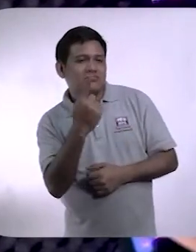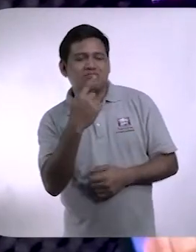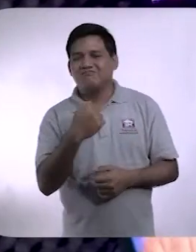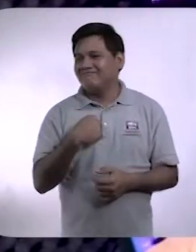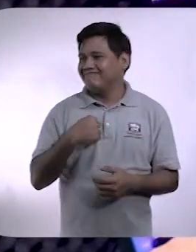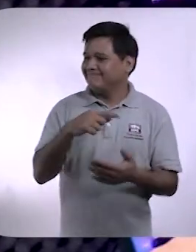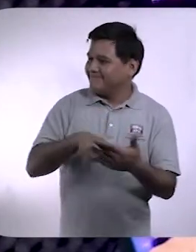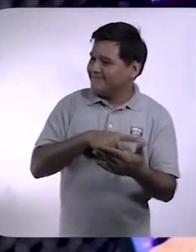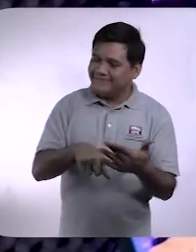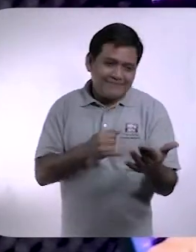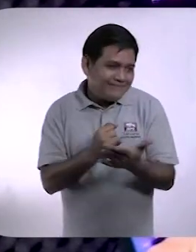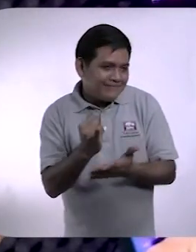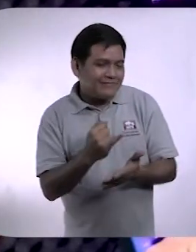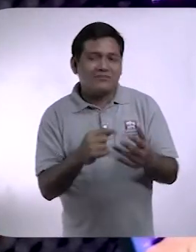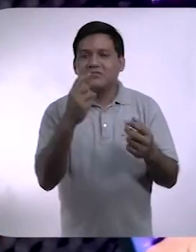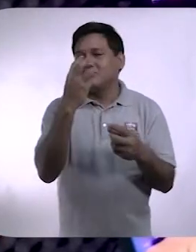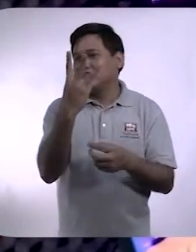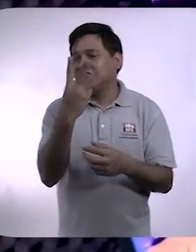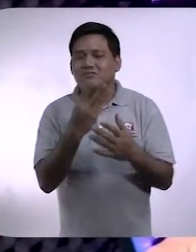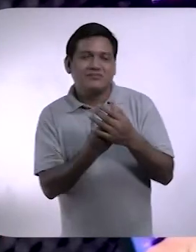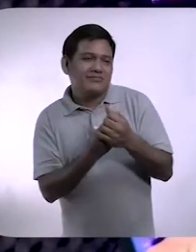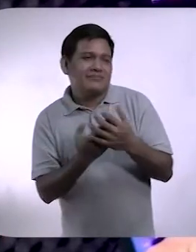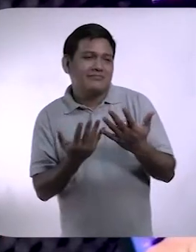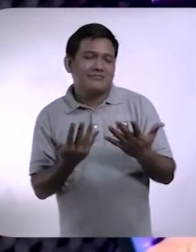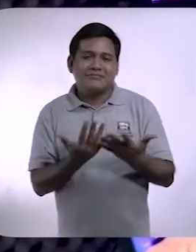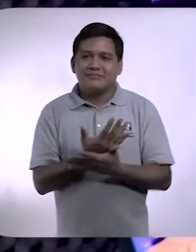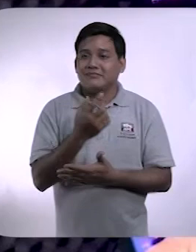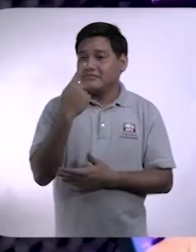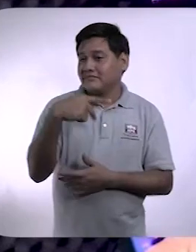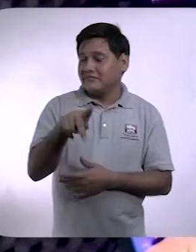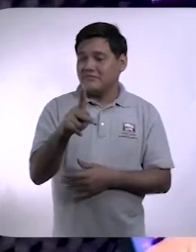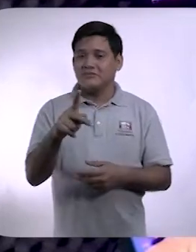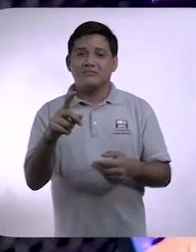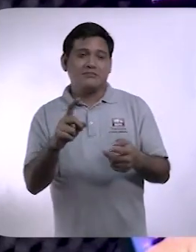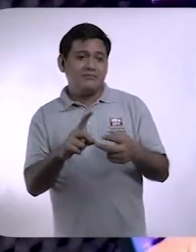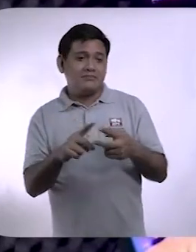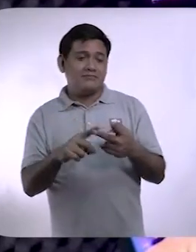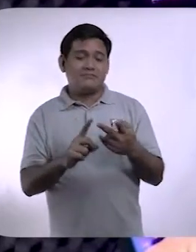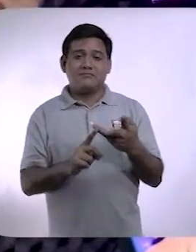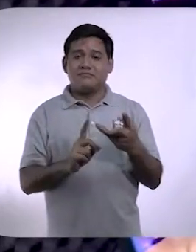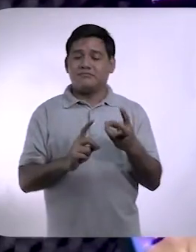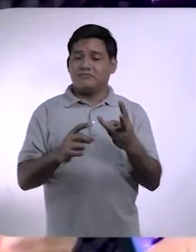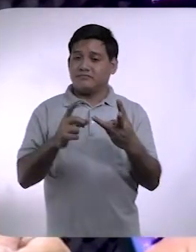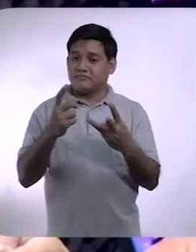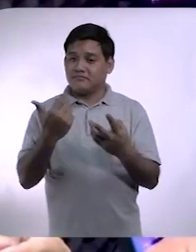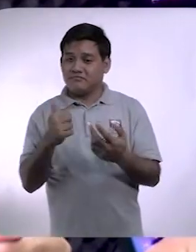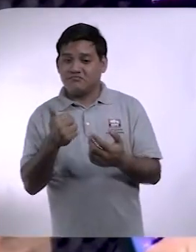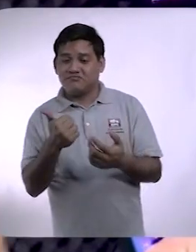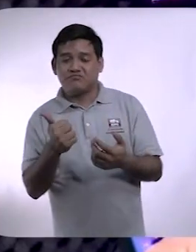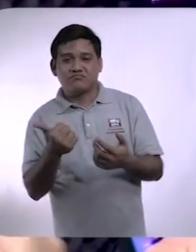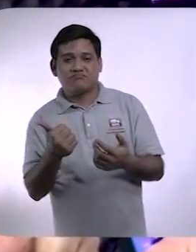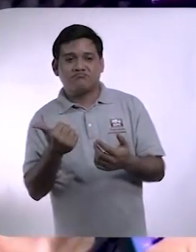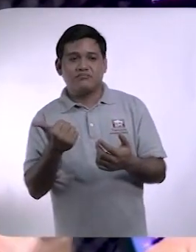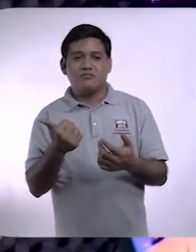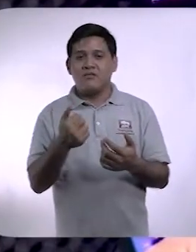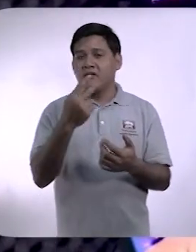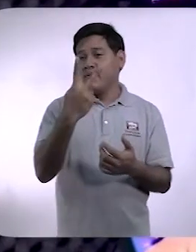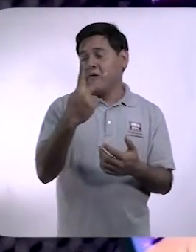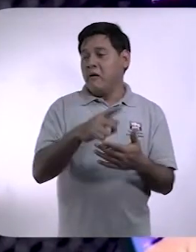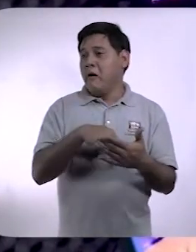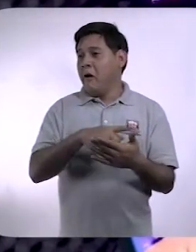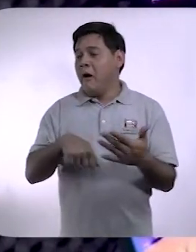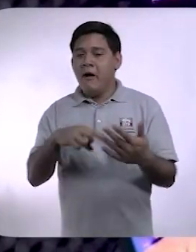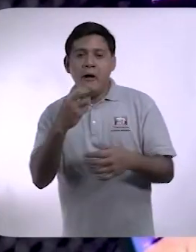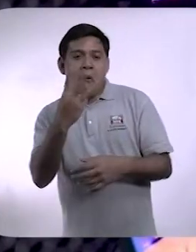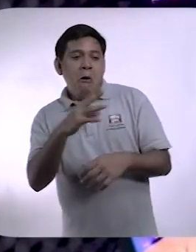partido o voto por los tres, pero si mi voto ya no va a contar porque voté por o rayé dos o más